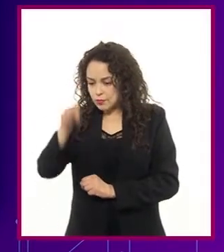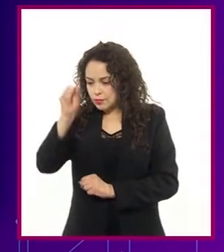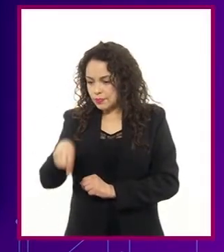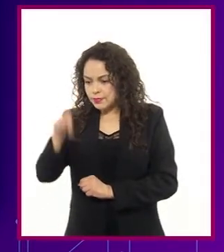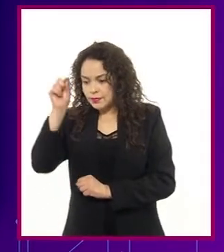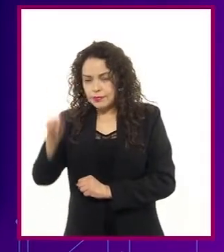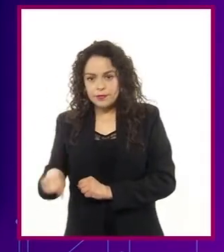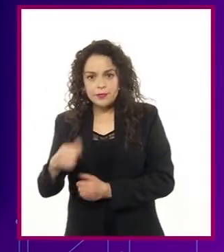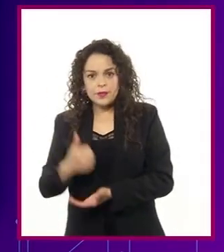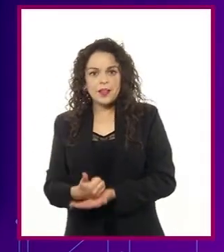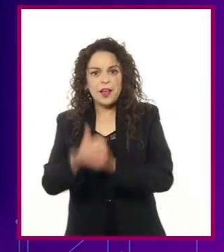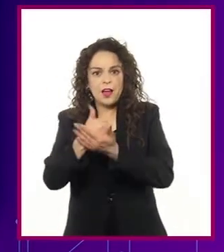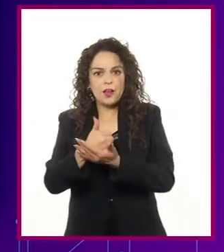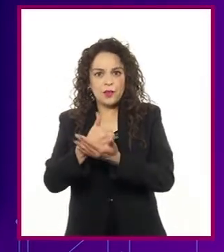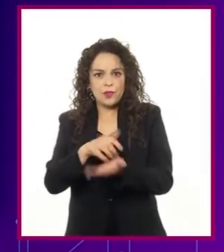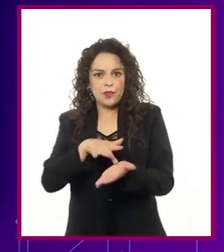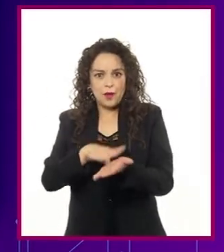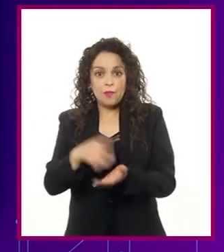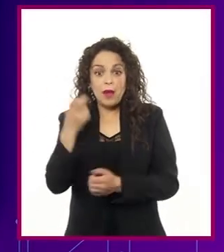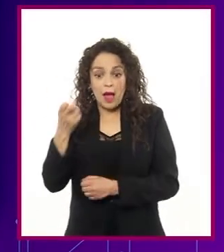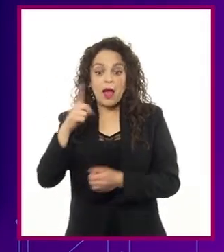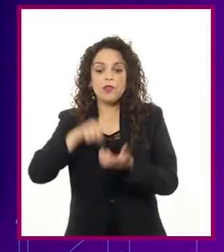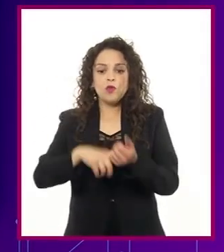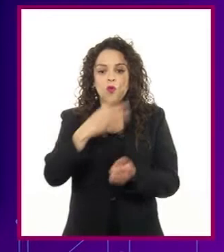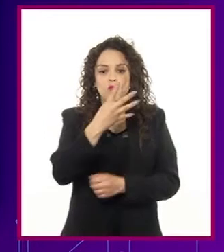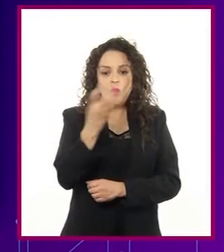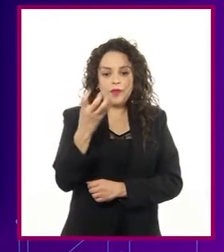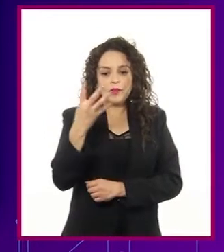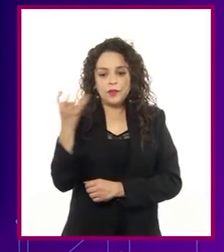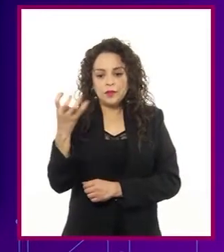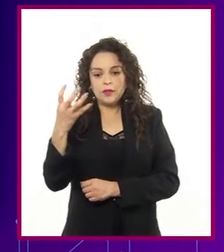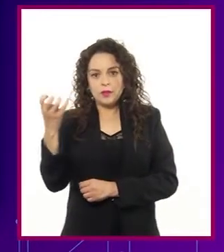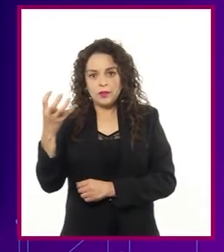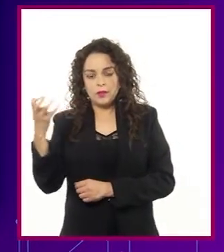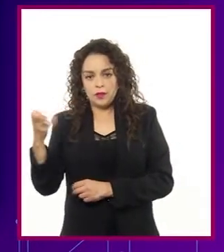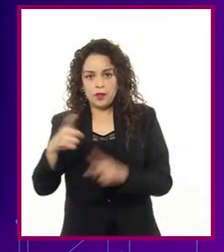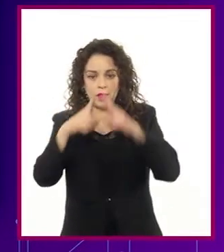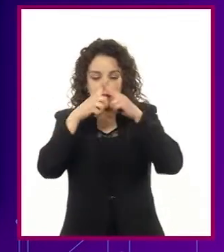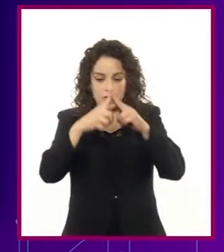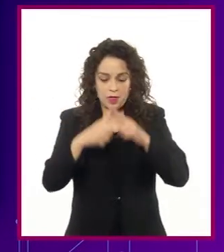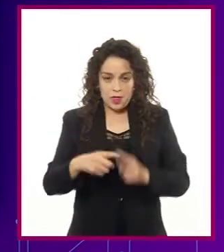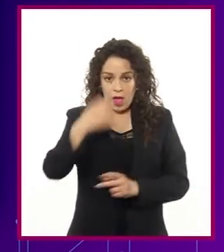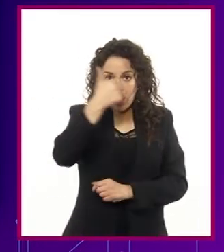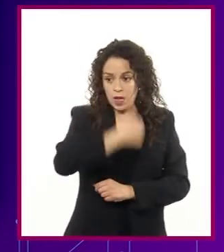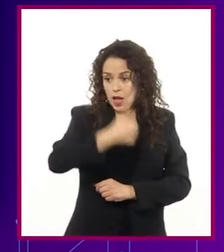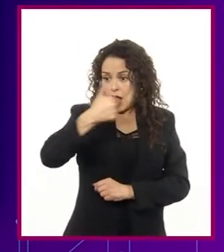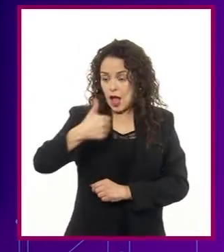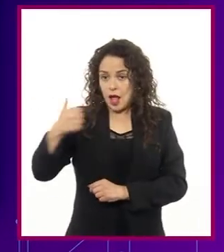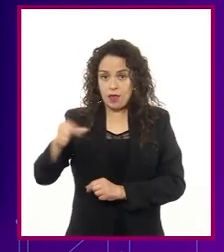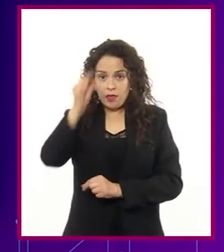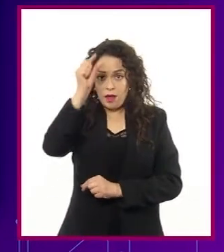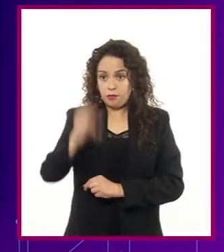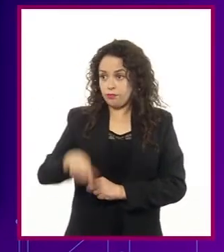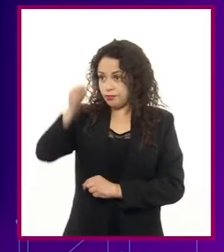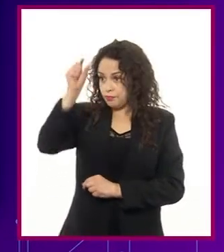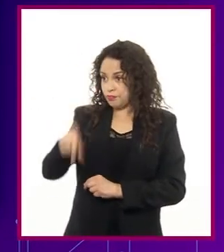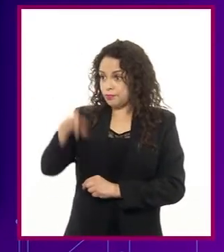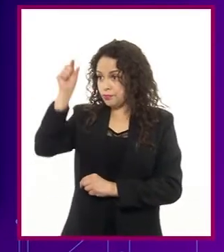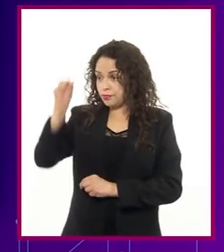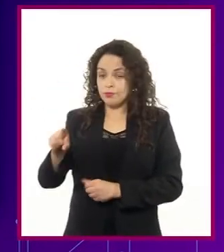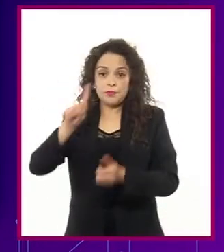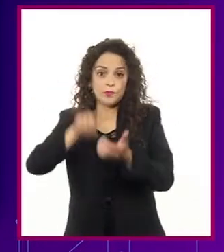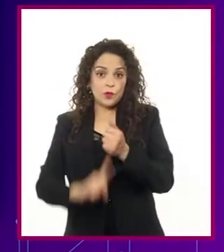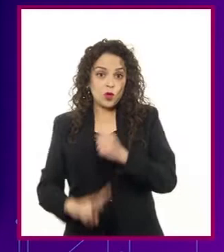representan 400 pesos, ya que al dividir cada porción de escala que representa 2,000